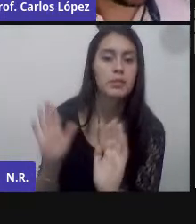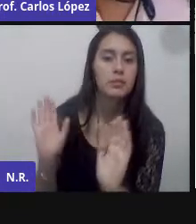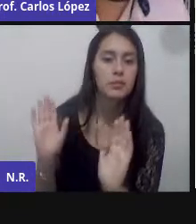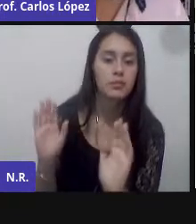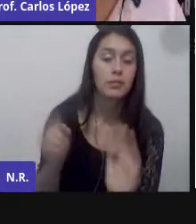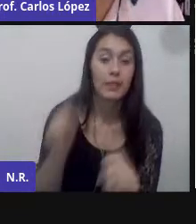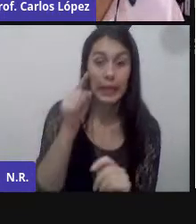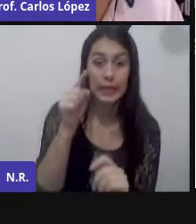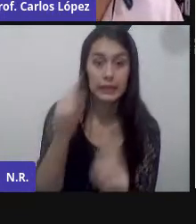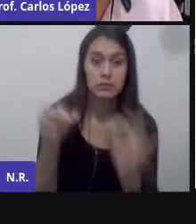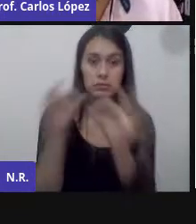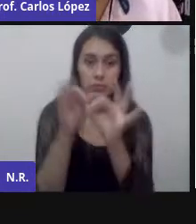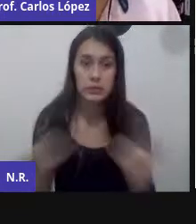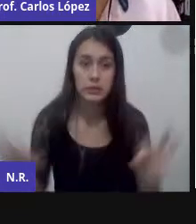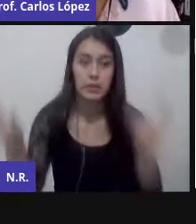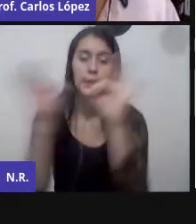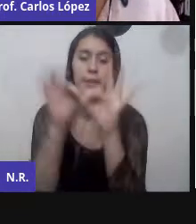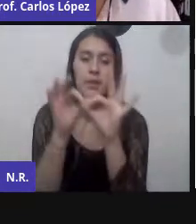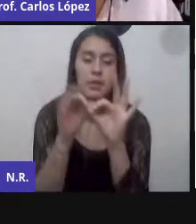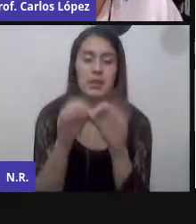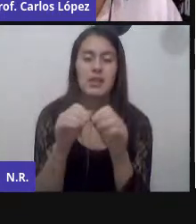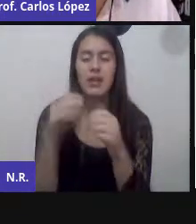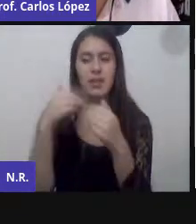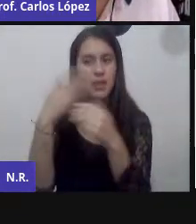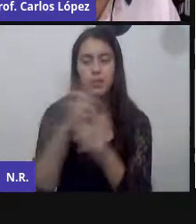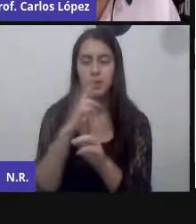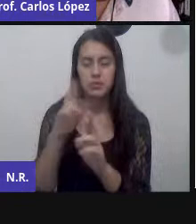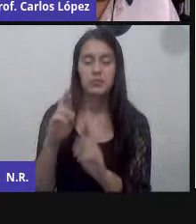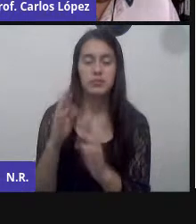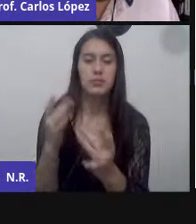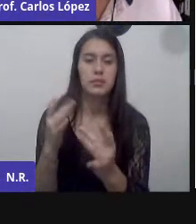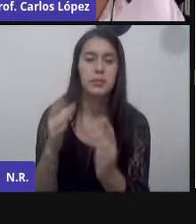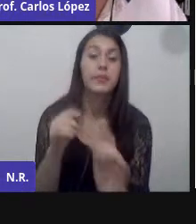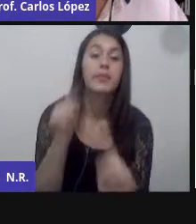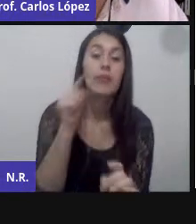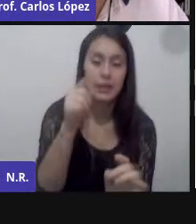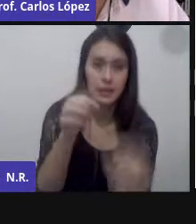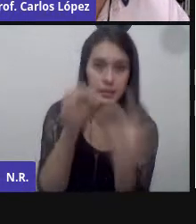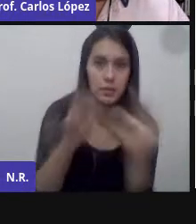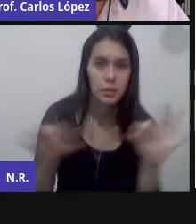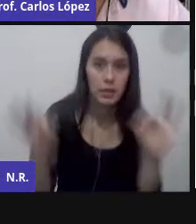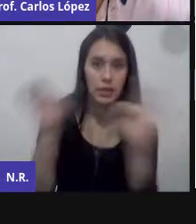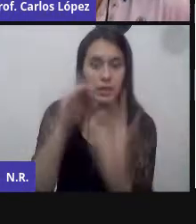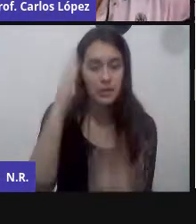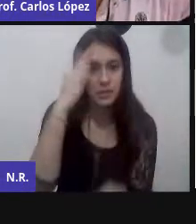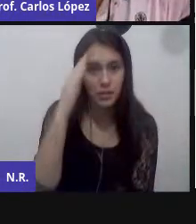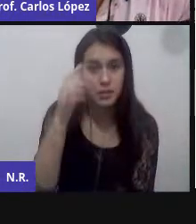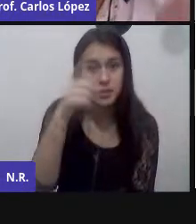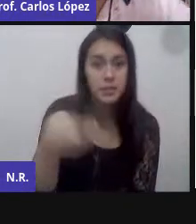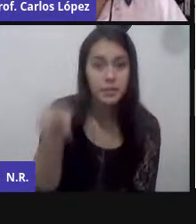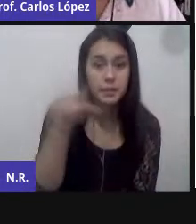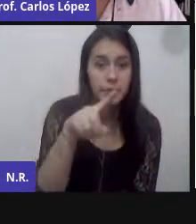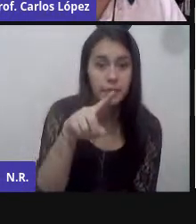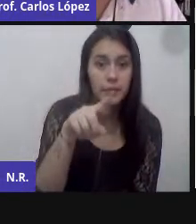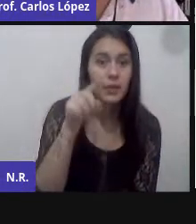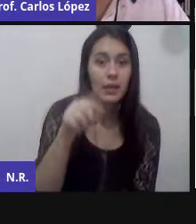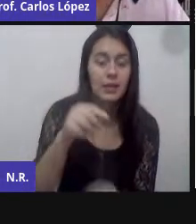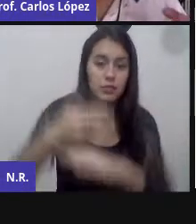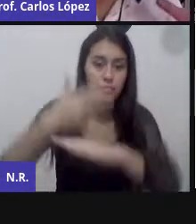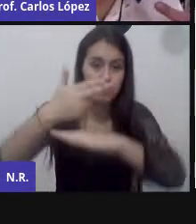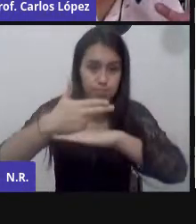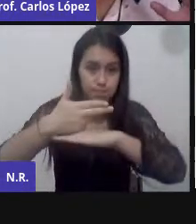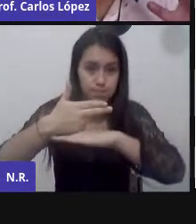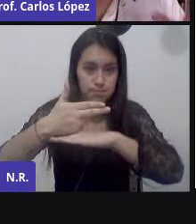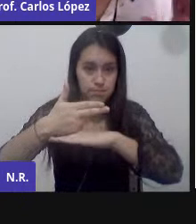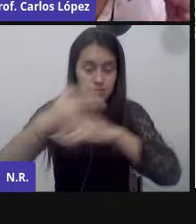Es muy importante, ya vamos a responder las otras preguntas, es muy importante saber que este es un servicio en línea. Por lo